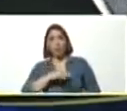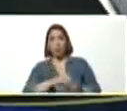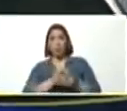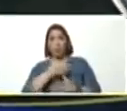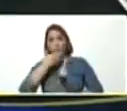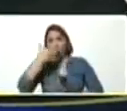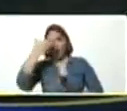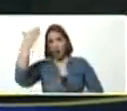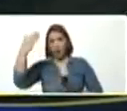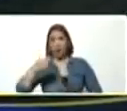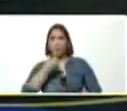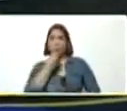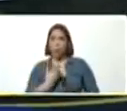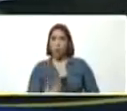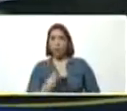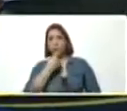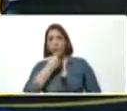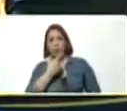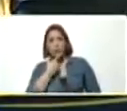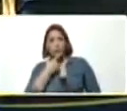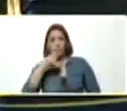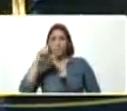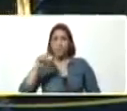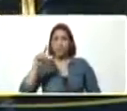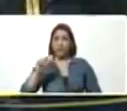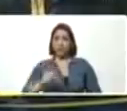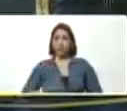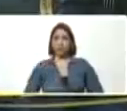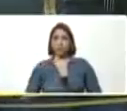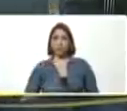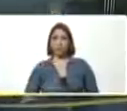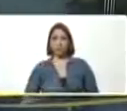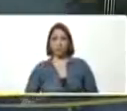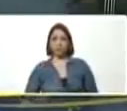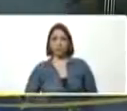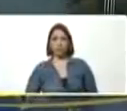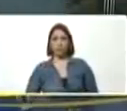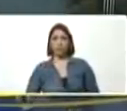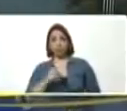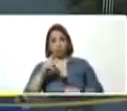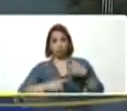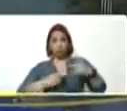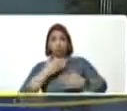árabes, bueno, bonito y barato. Producto de calidad.